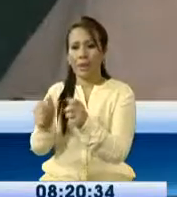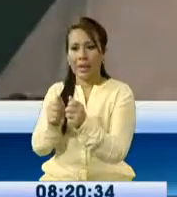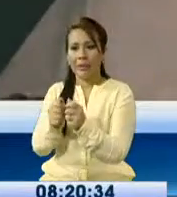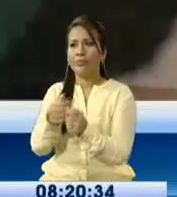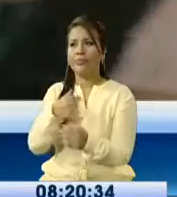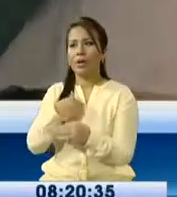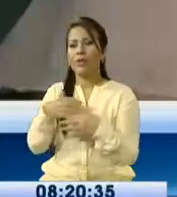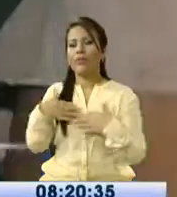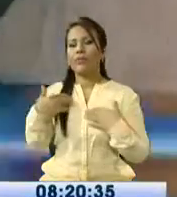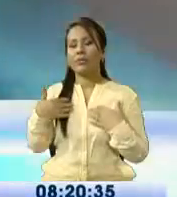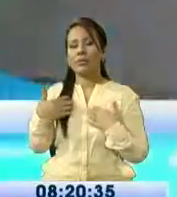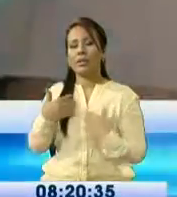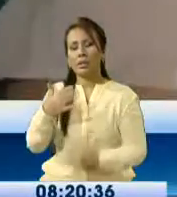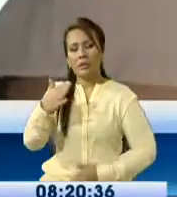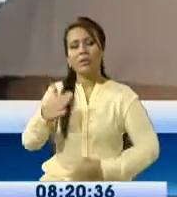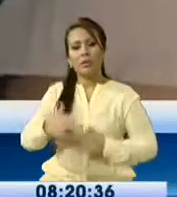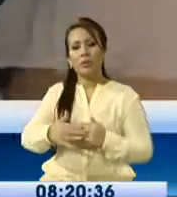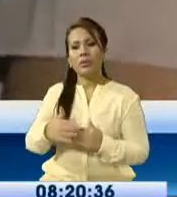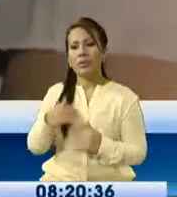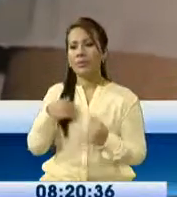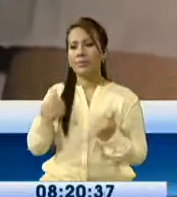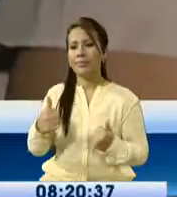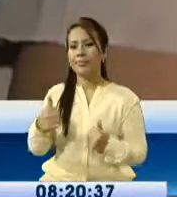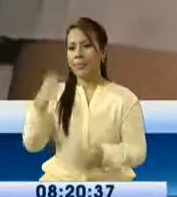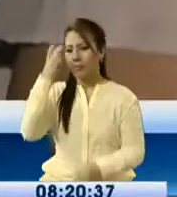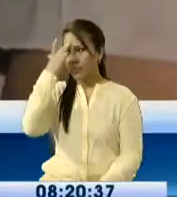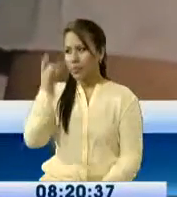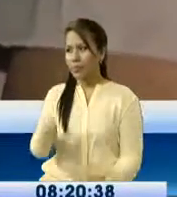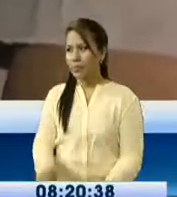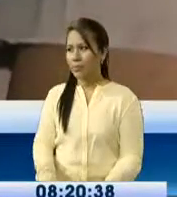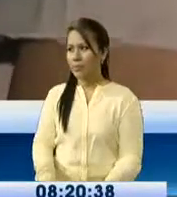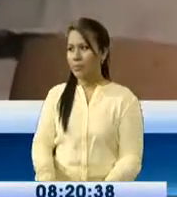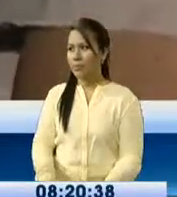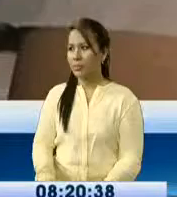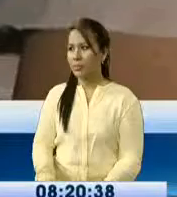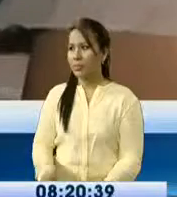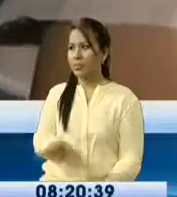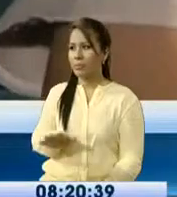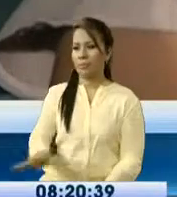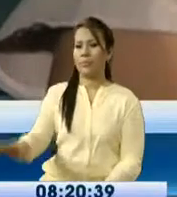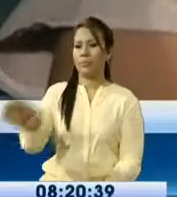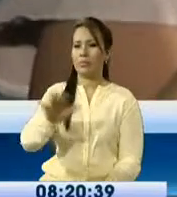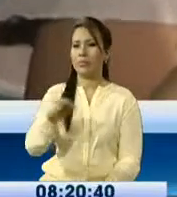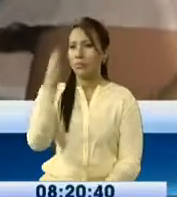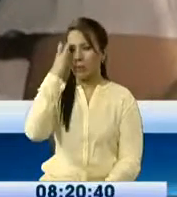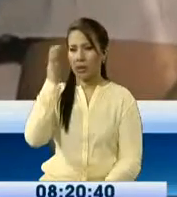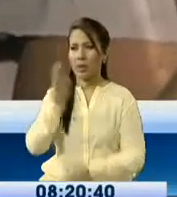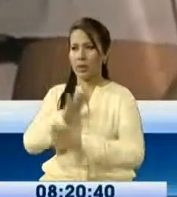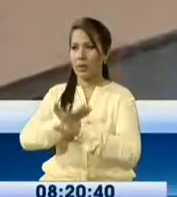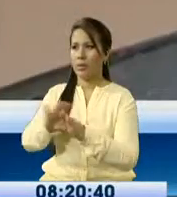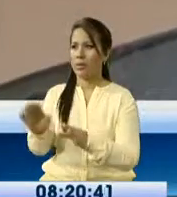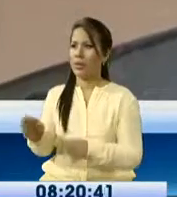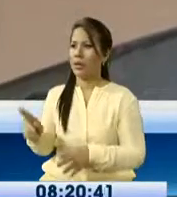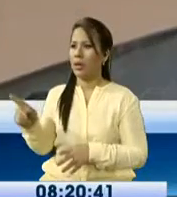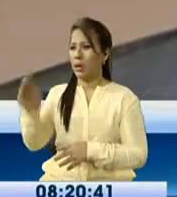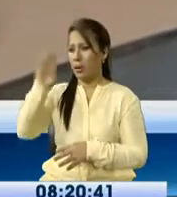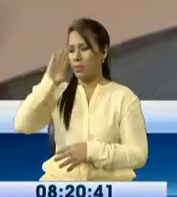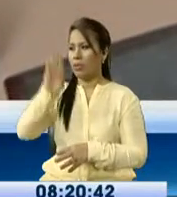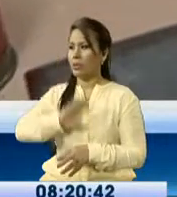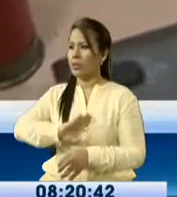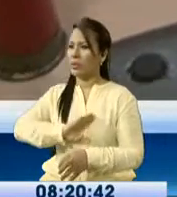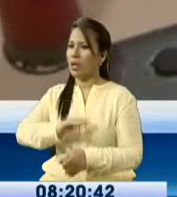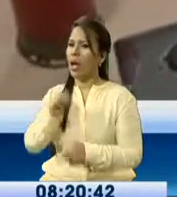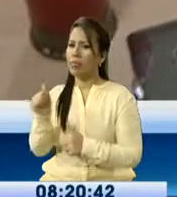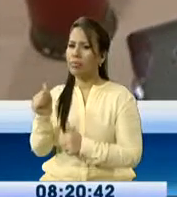siento satisfecha por la labor que está haciendo pues la policía. El